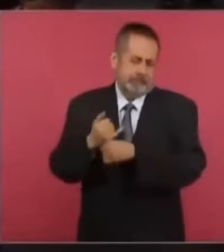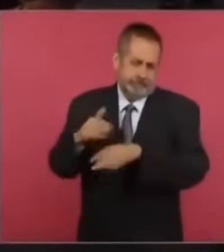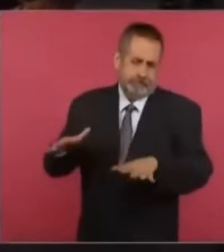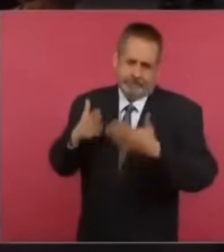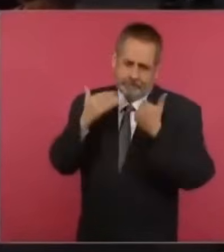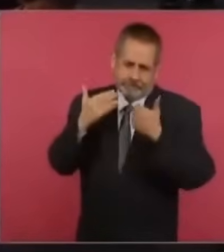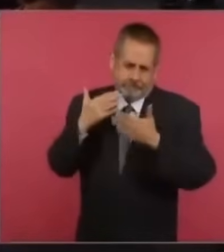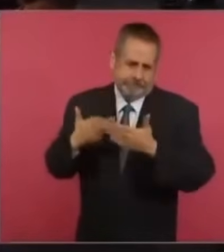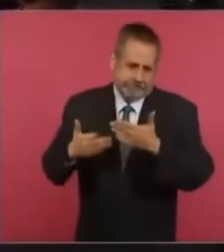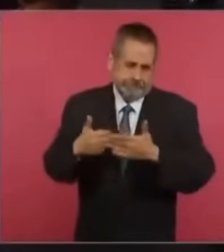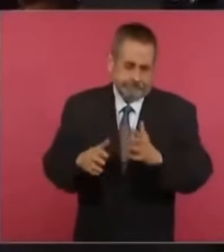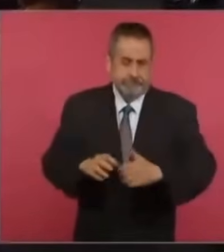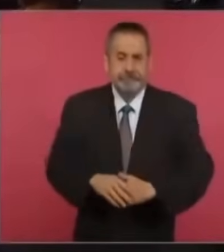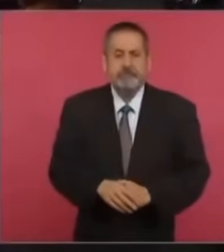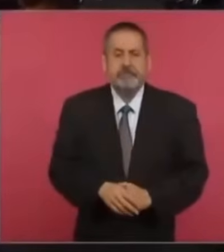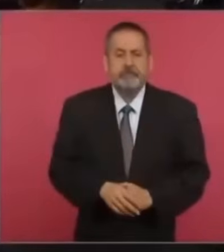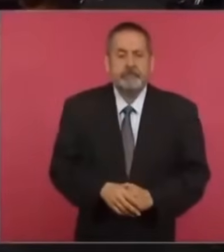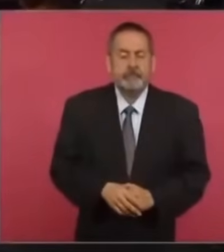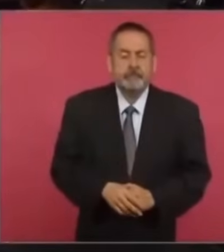Bueno,